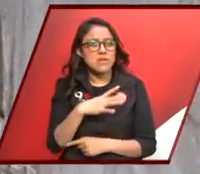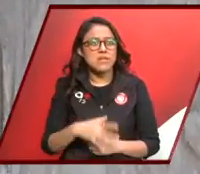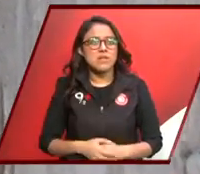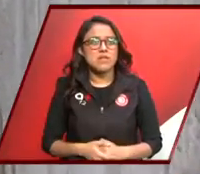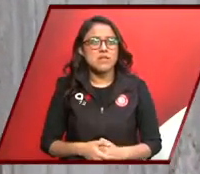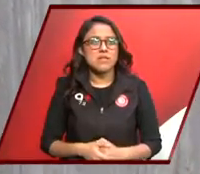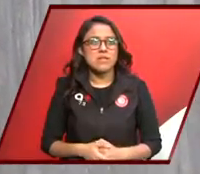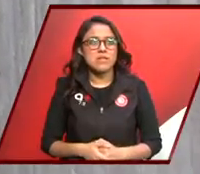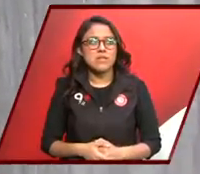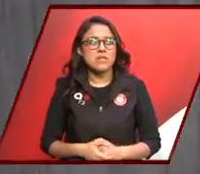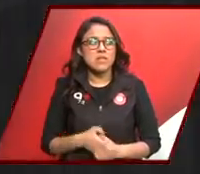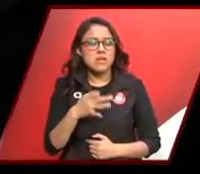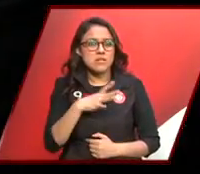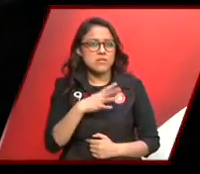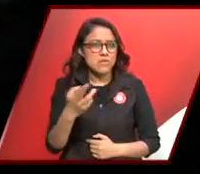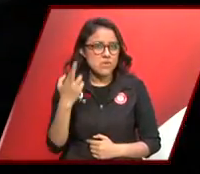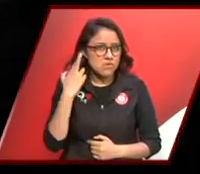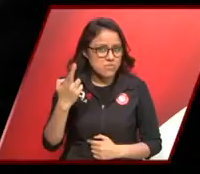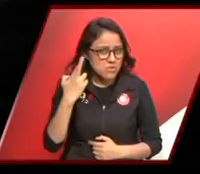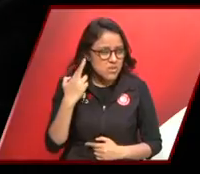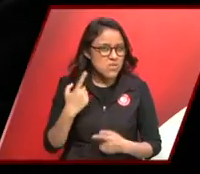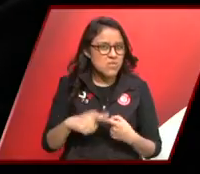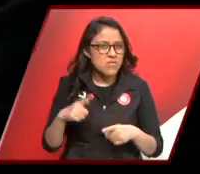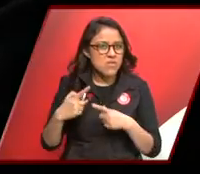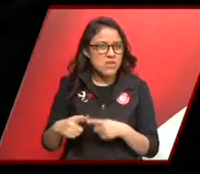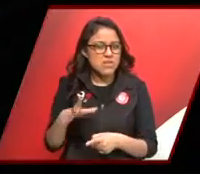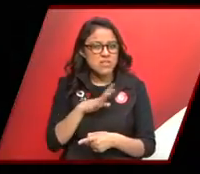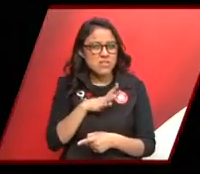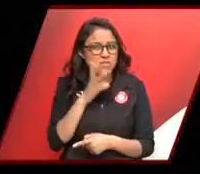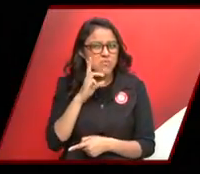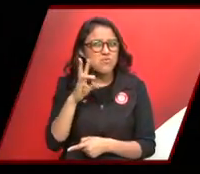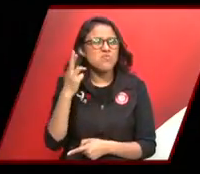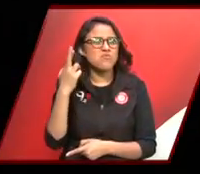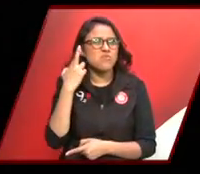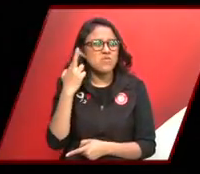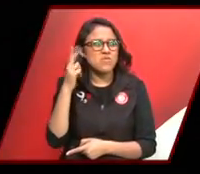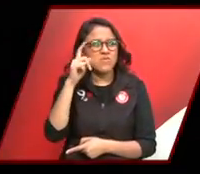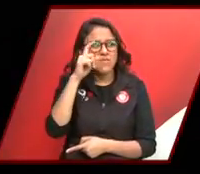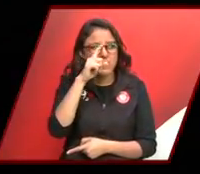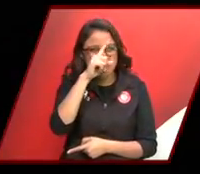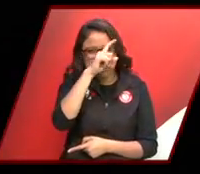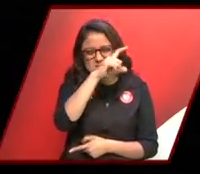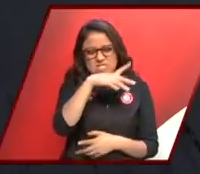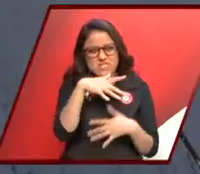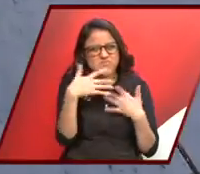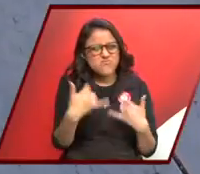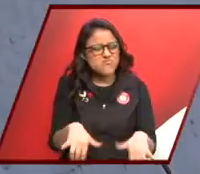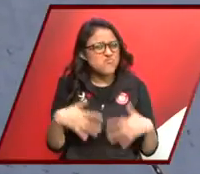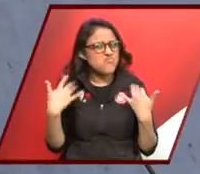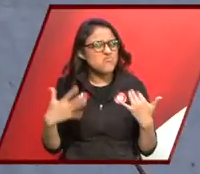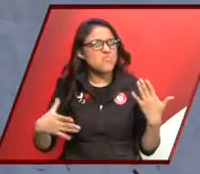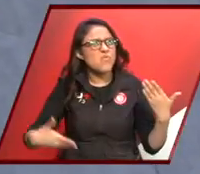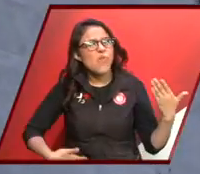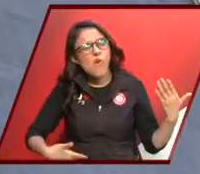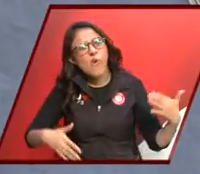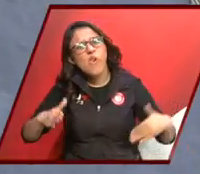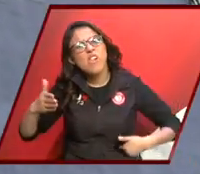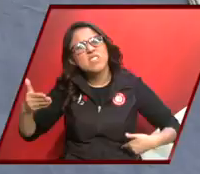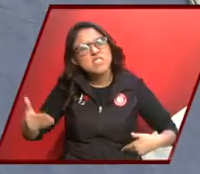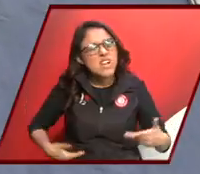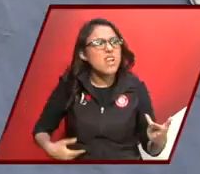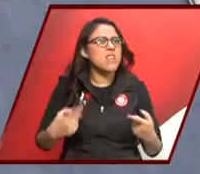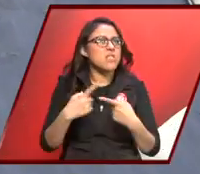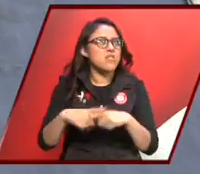Que no es estruendoso, pero cuando es constante, se vuelve bastante molesto. Esto es a causa del ruido que